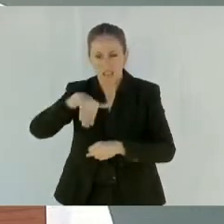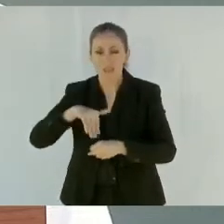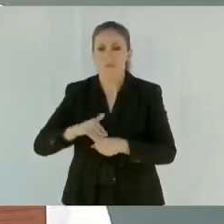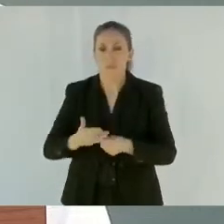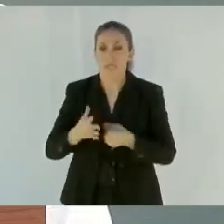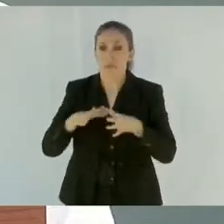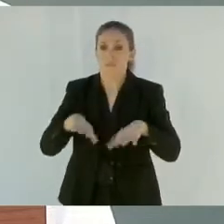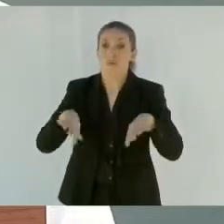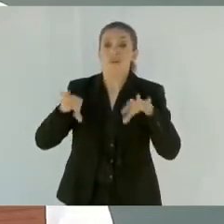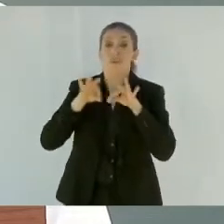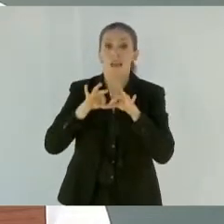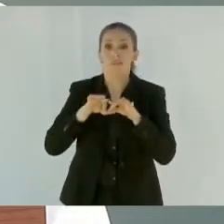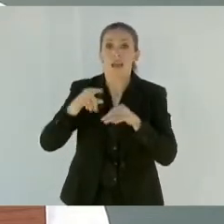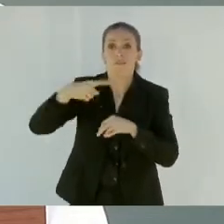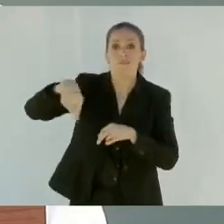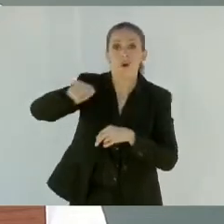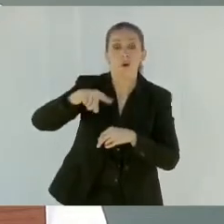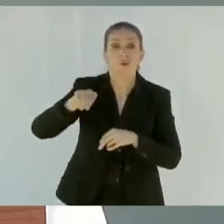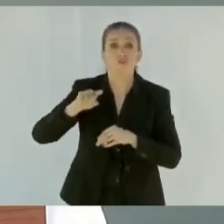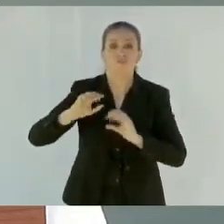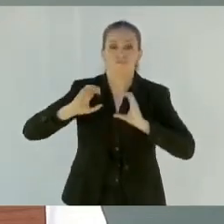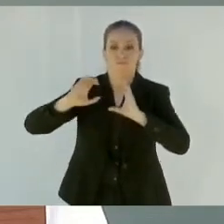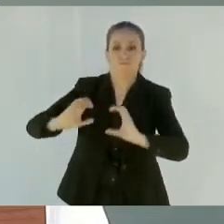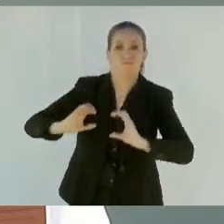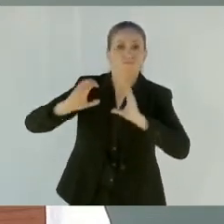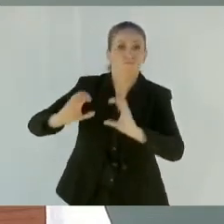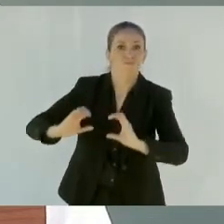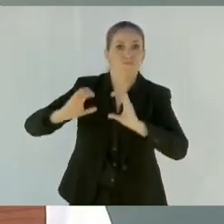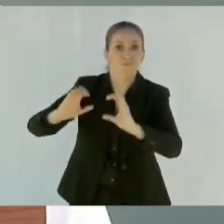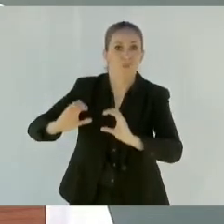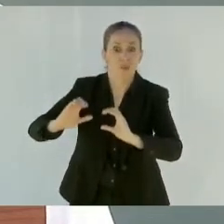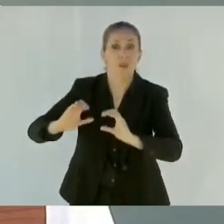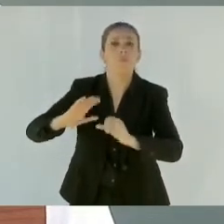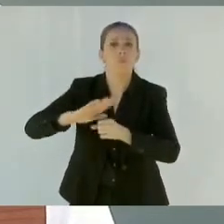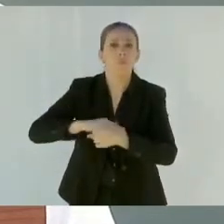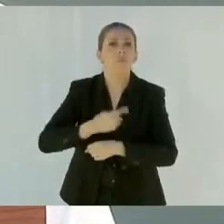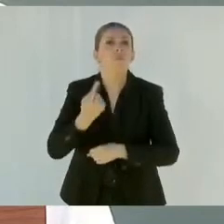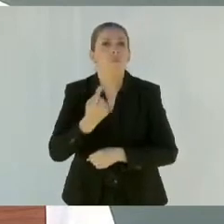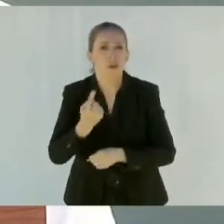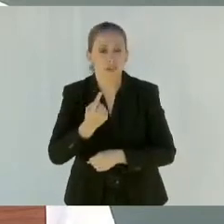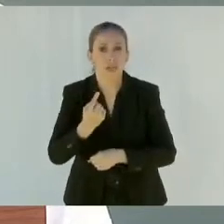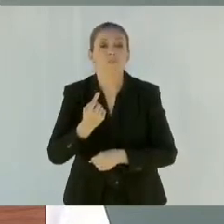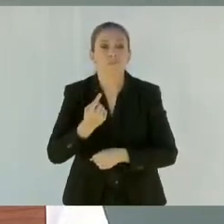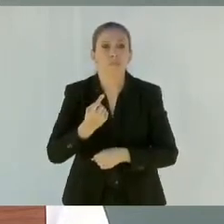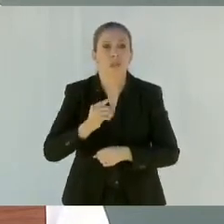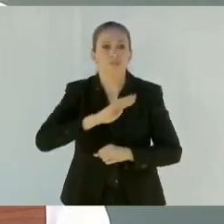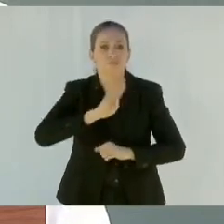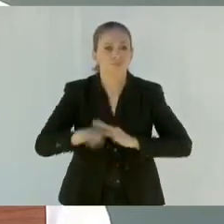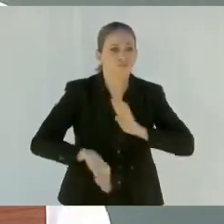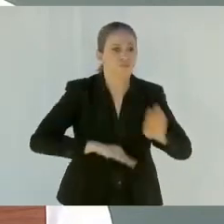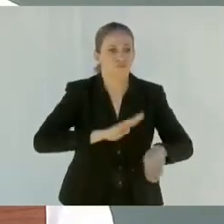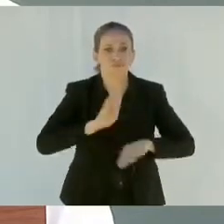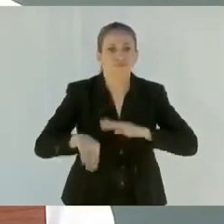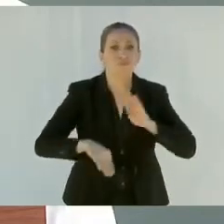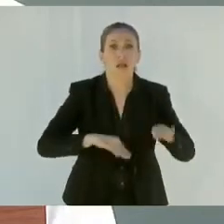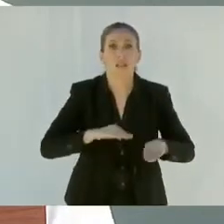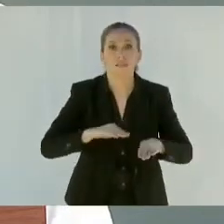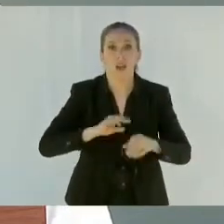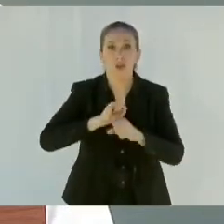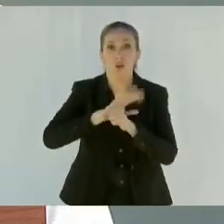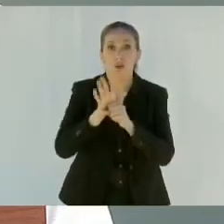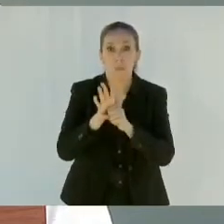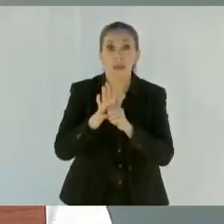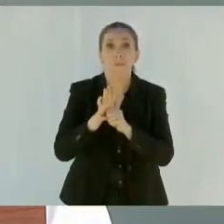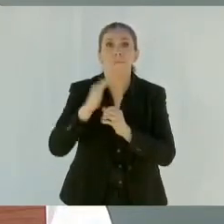reducir, de limitar la mortalidad por COVID en un 80%.